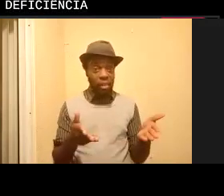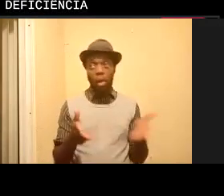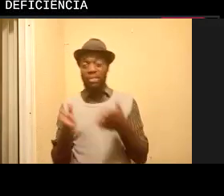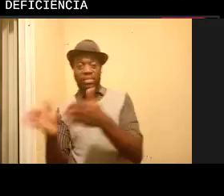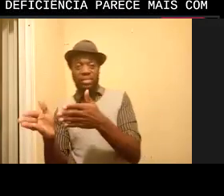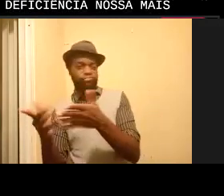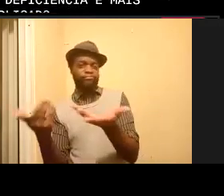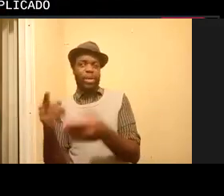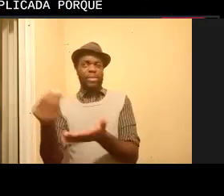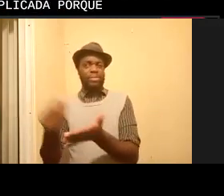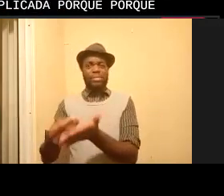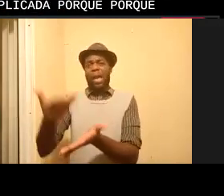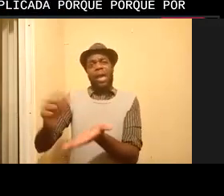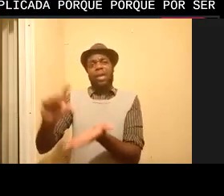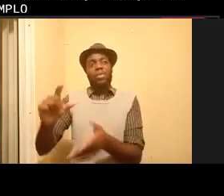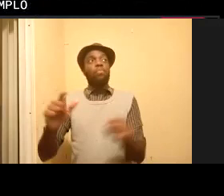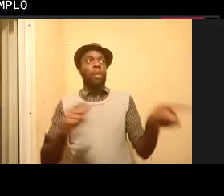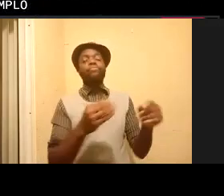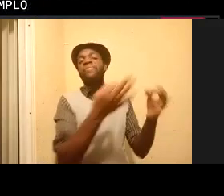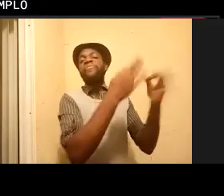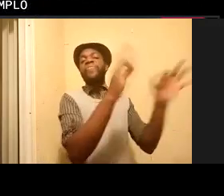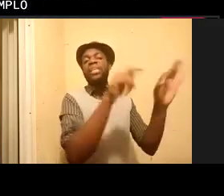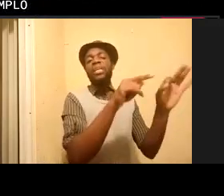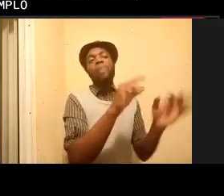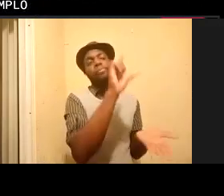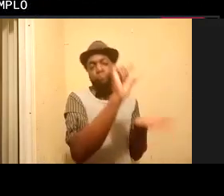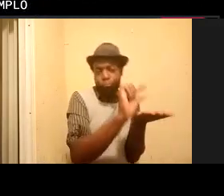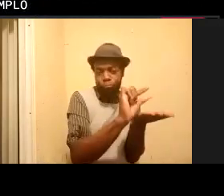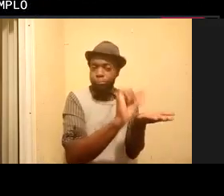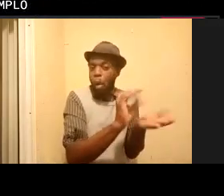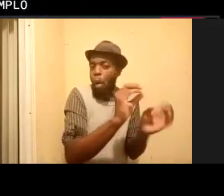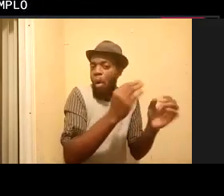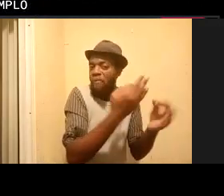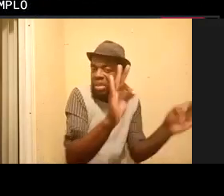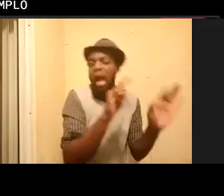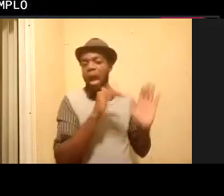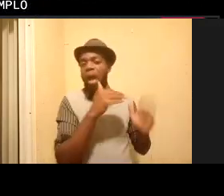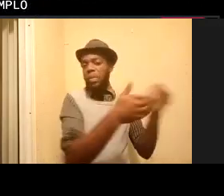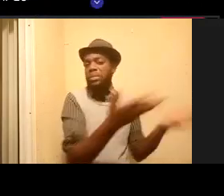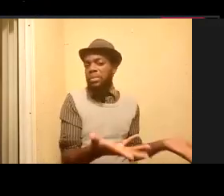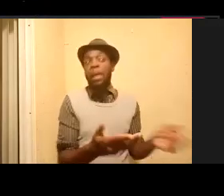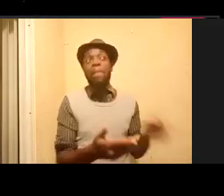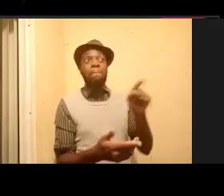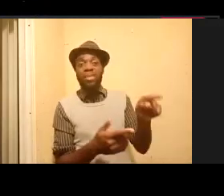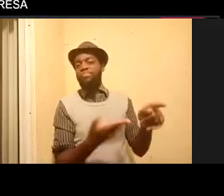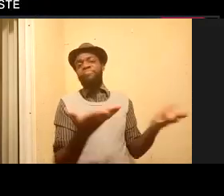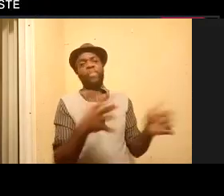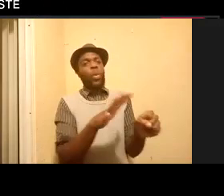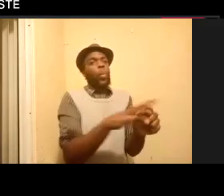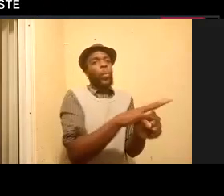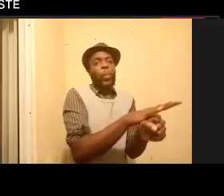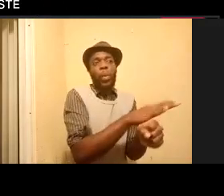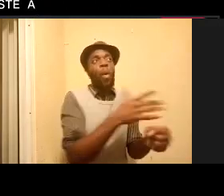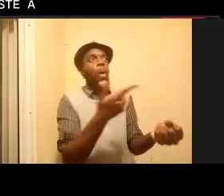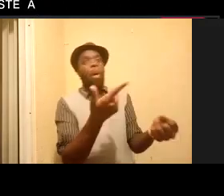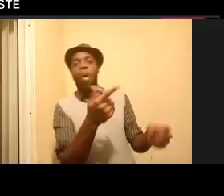ejemplo en estas clínicas no gubernamentales pues no siempre hay rampas, no siempre hay